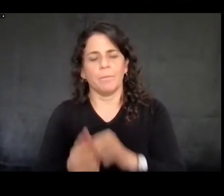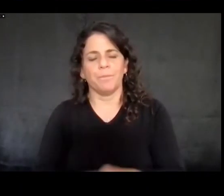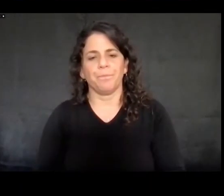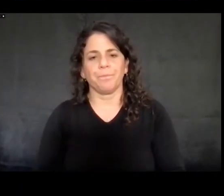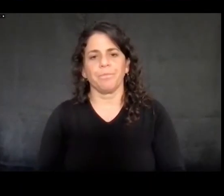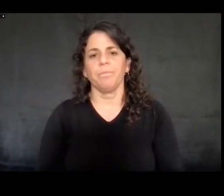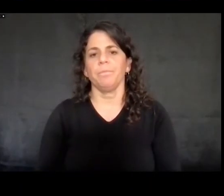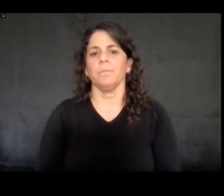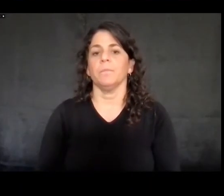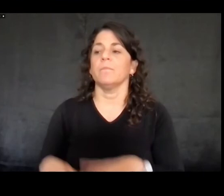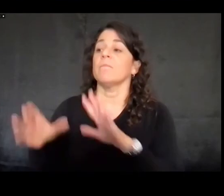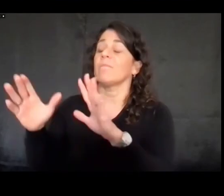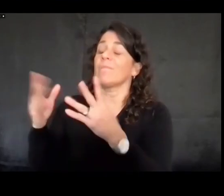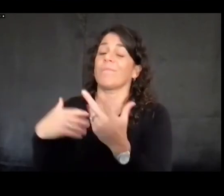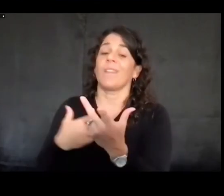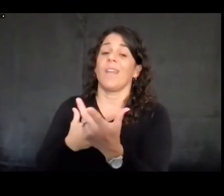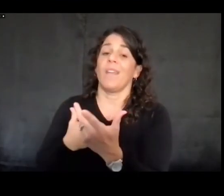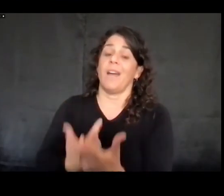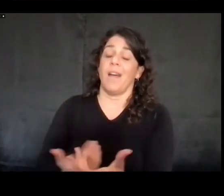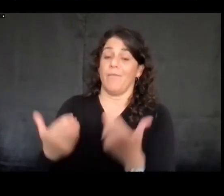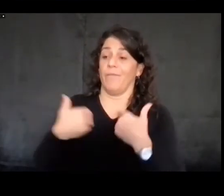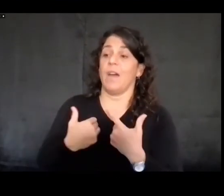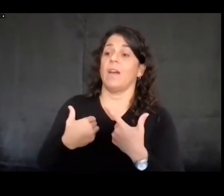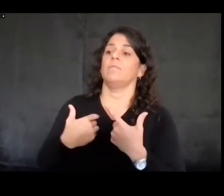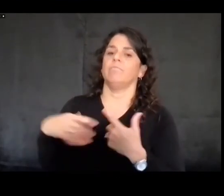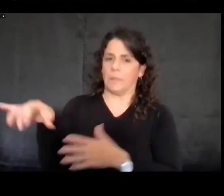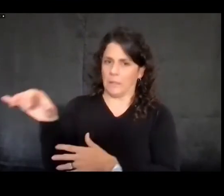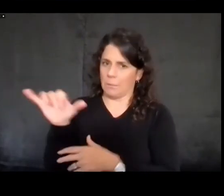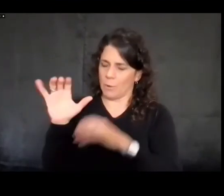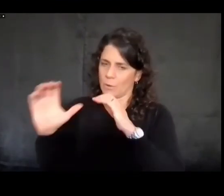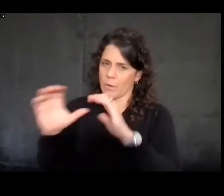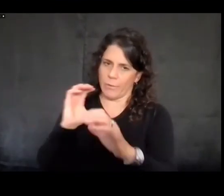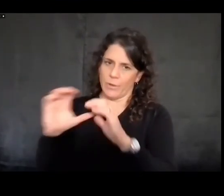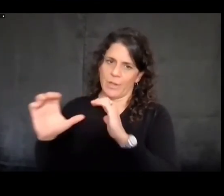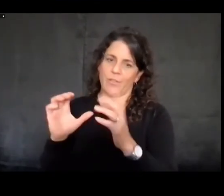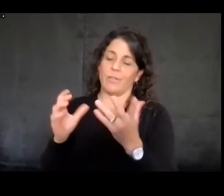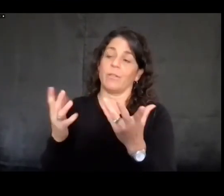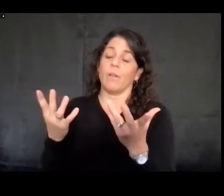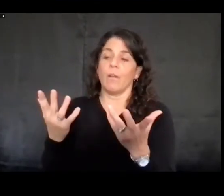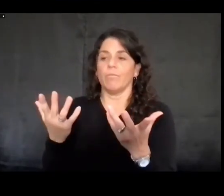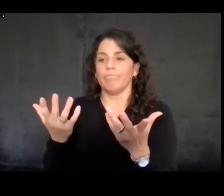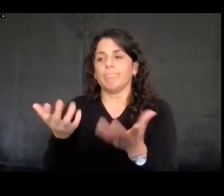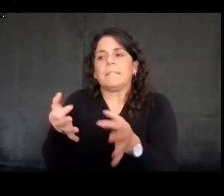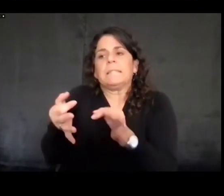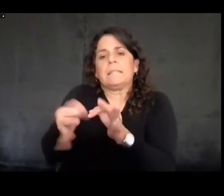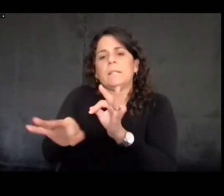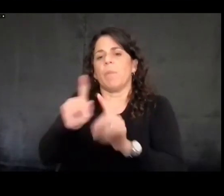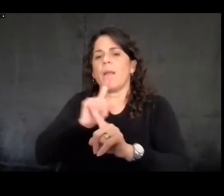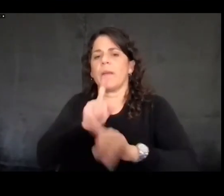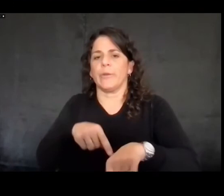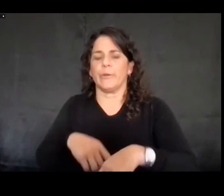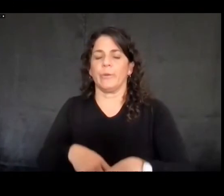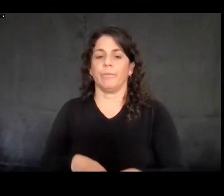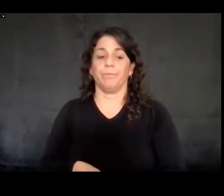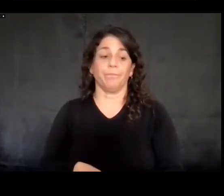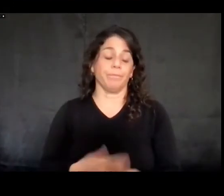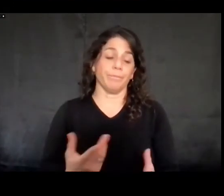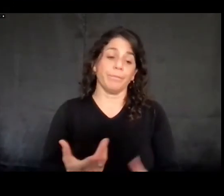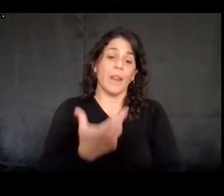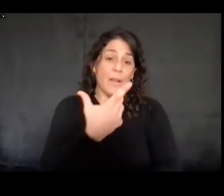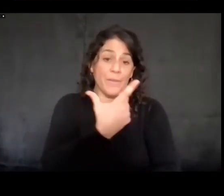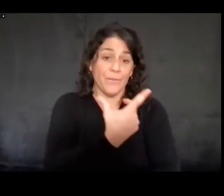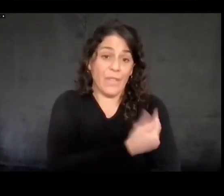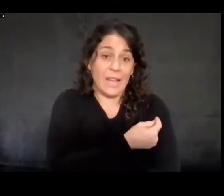he tenido la misma conversación con mi familia y acumularla simple